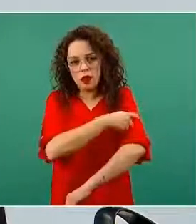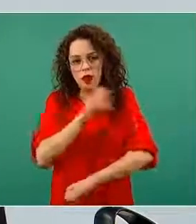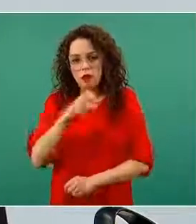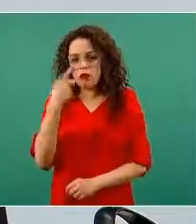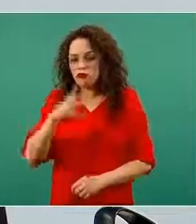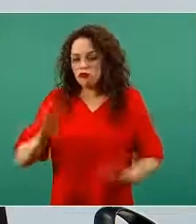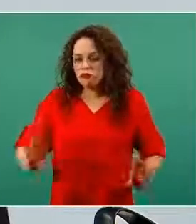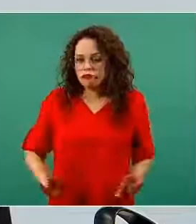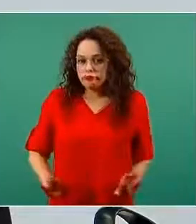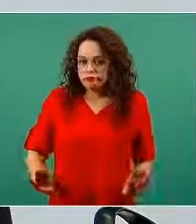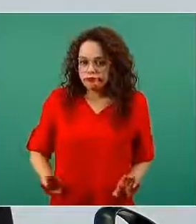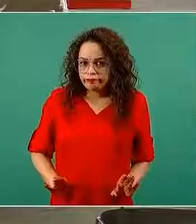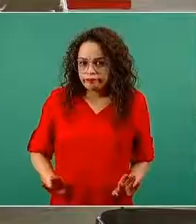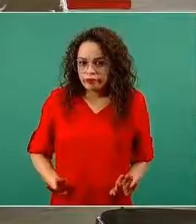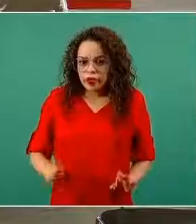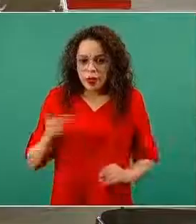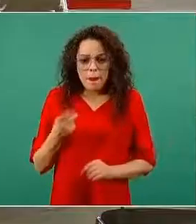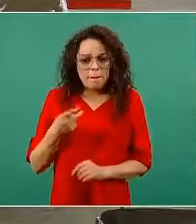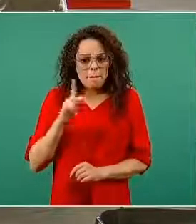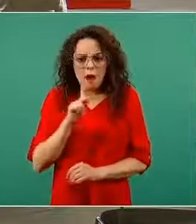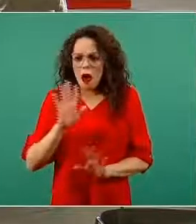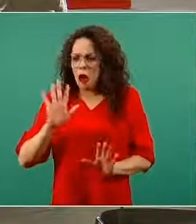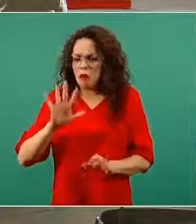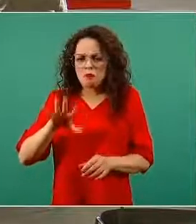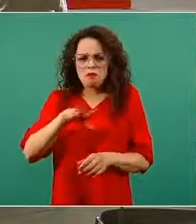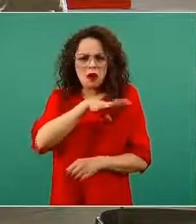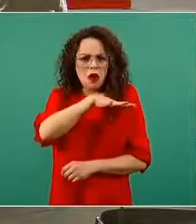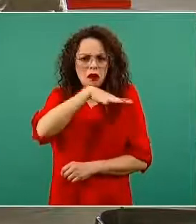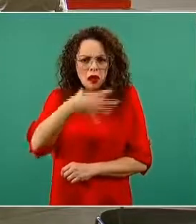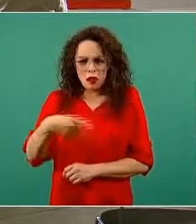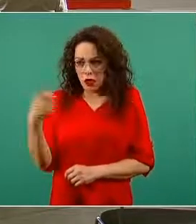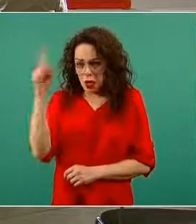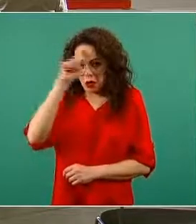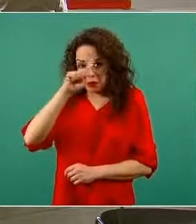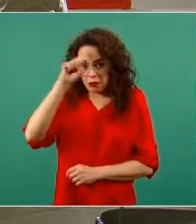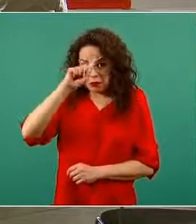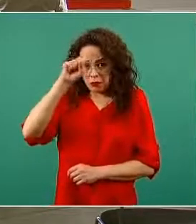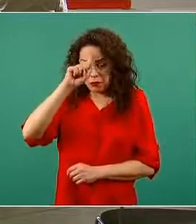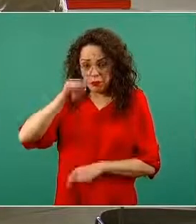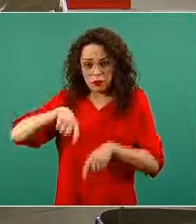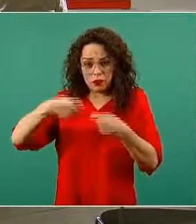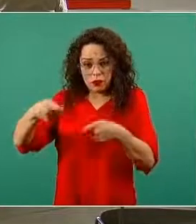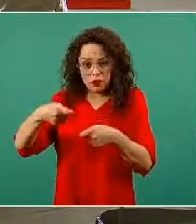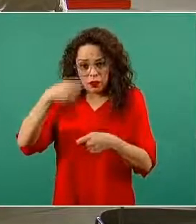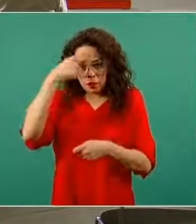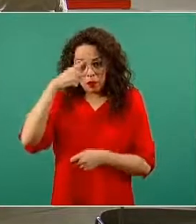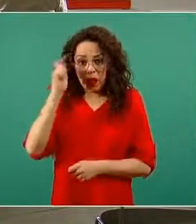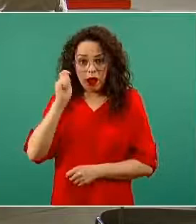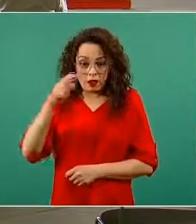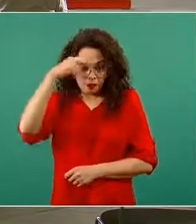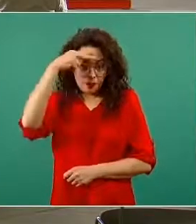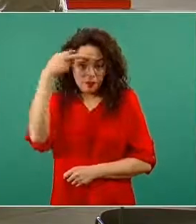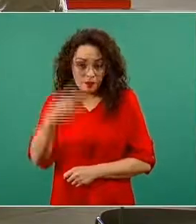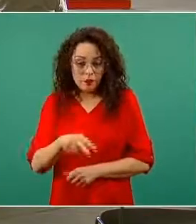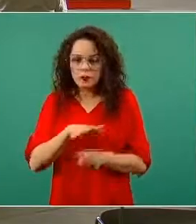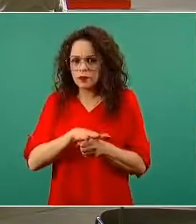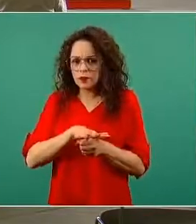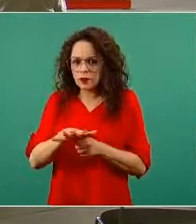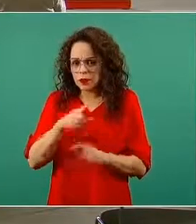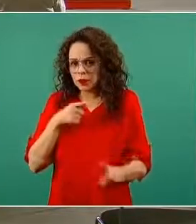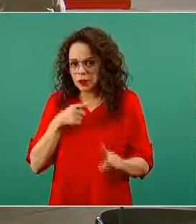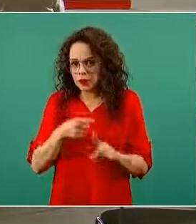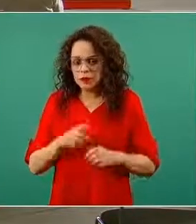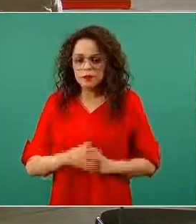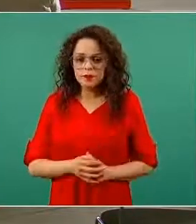que éstas tienen, pero en general la recomendación genérica para nuestro país es